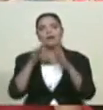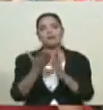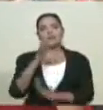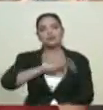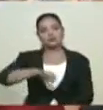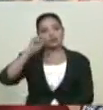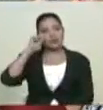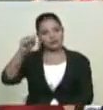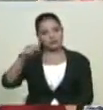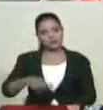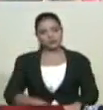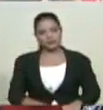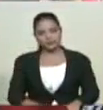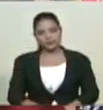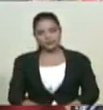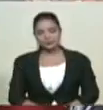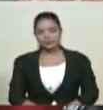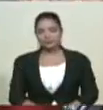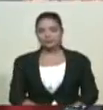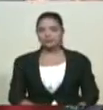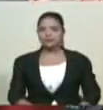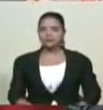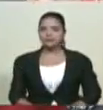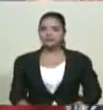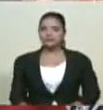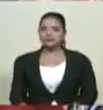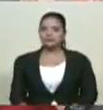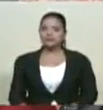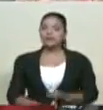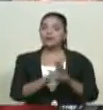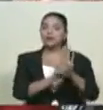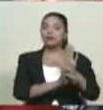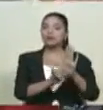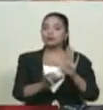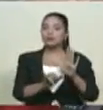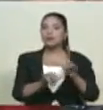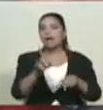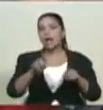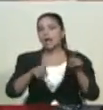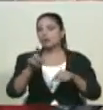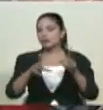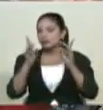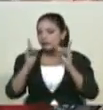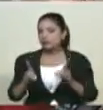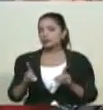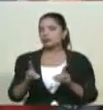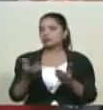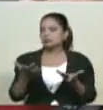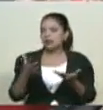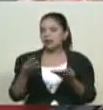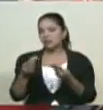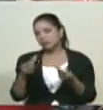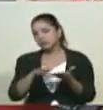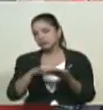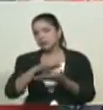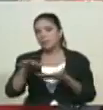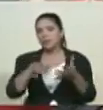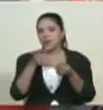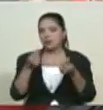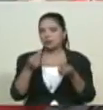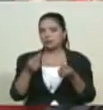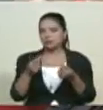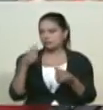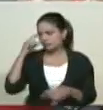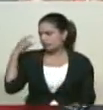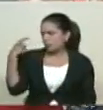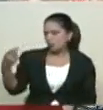socialismo. Constituyente, ¿se prevé desde la Asamblea Nacional Constituyente alguna medida para paliar la situación económica, ya que algunos economistas dicen